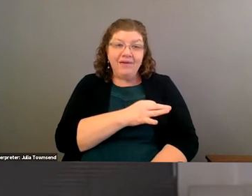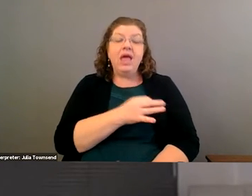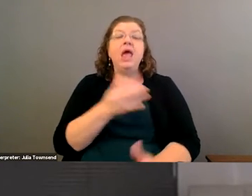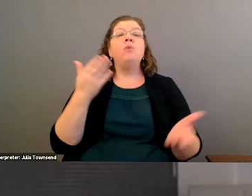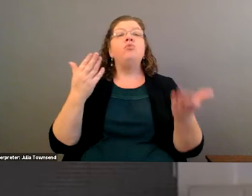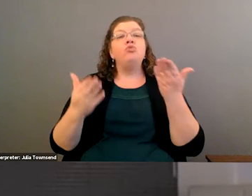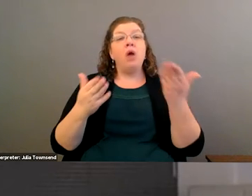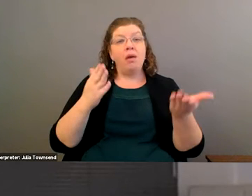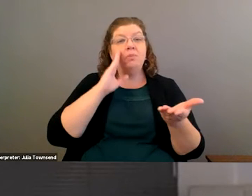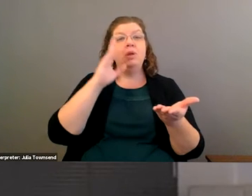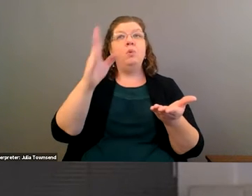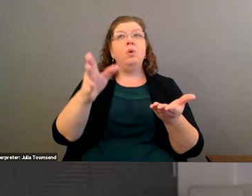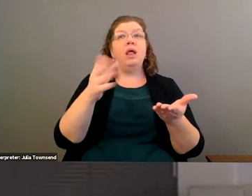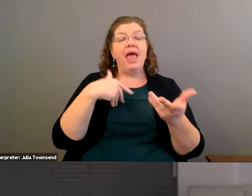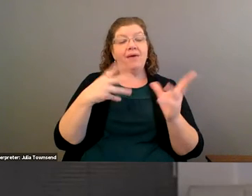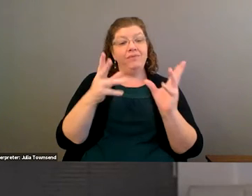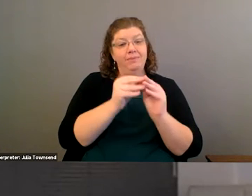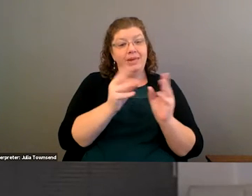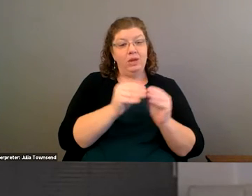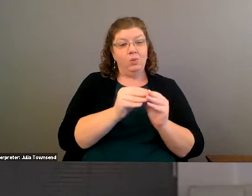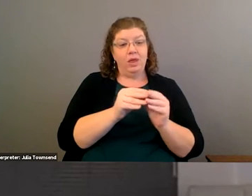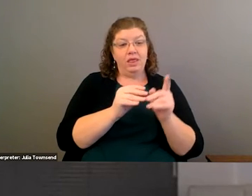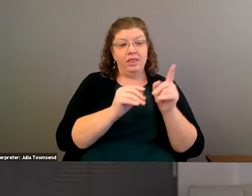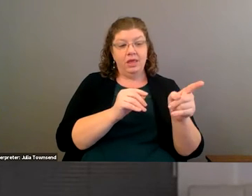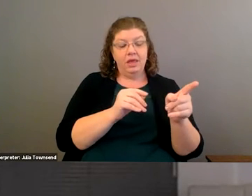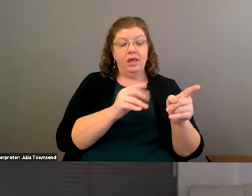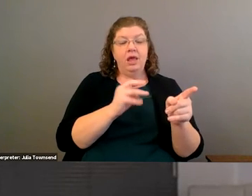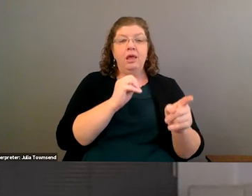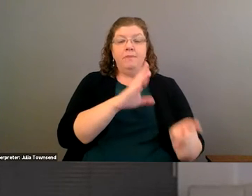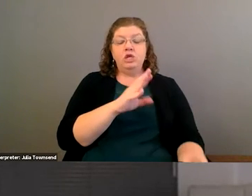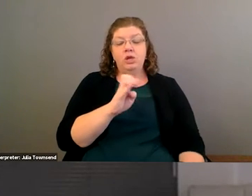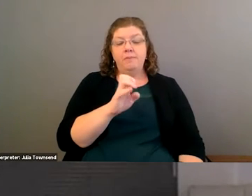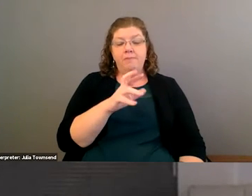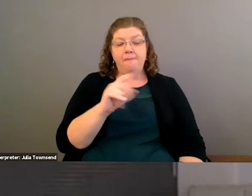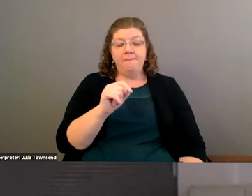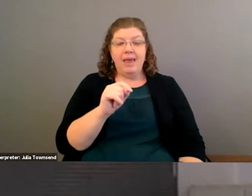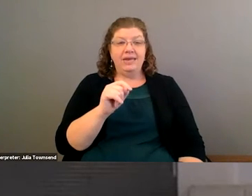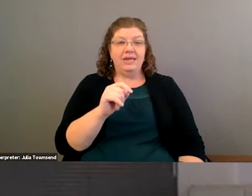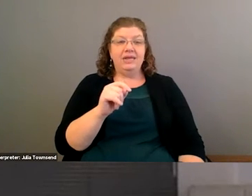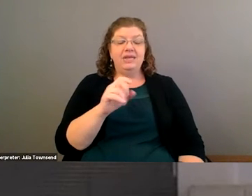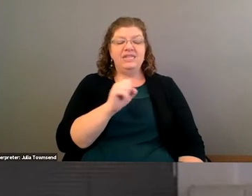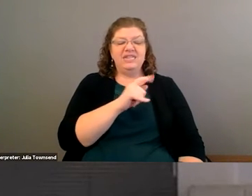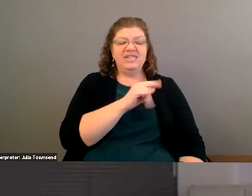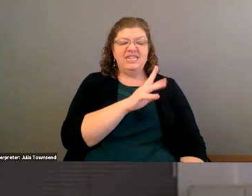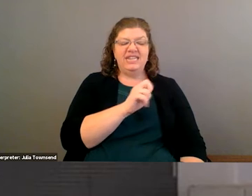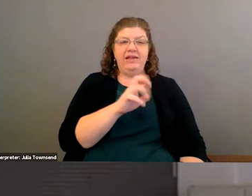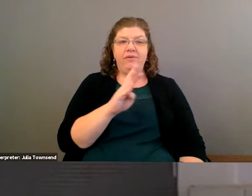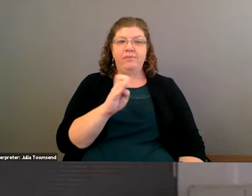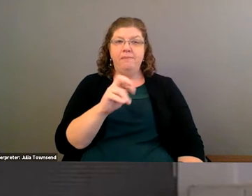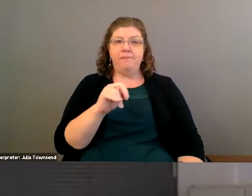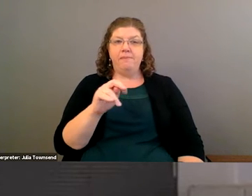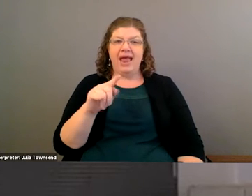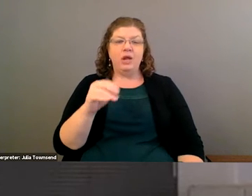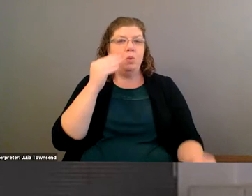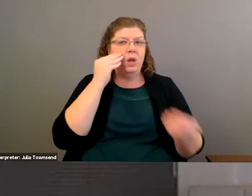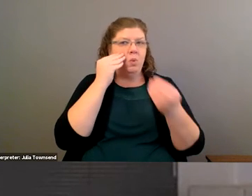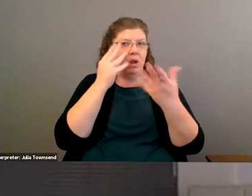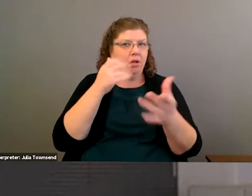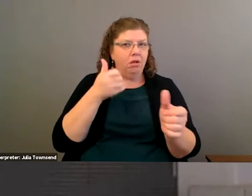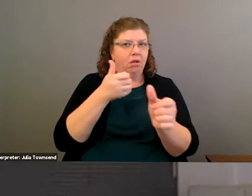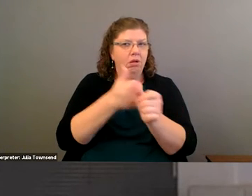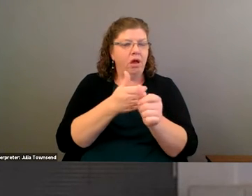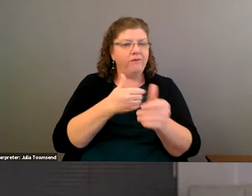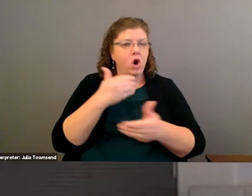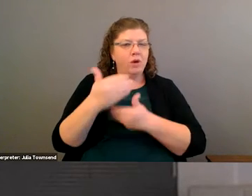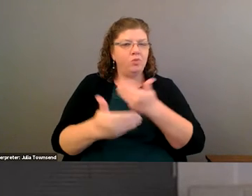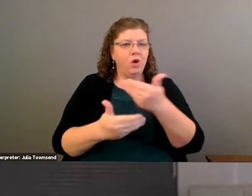representante Limón. Y tendremos reuniones con el señor Bennett también, con Steve Bennett. Y les